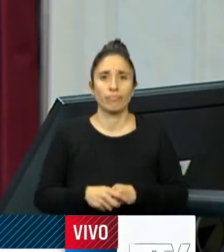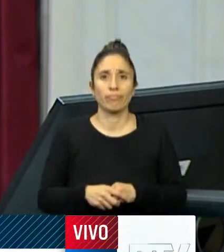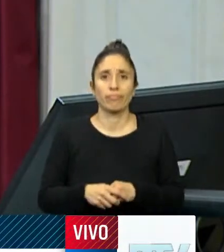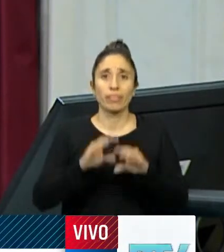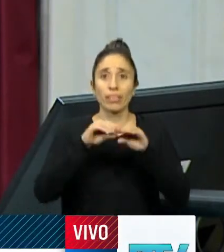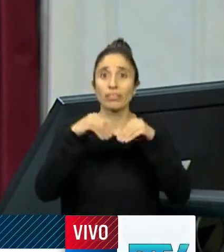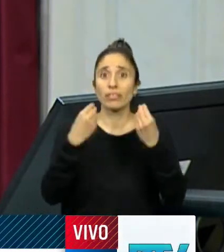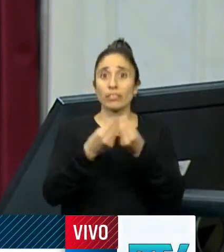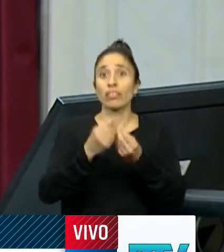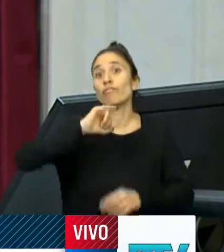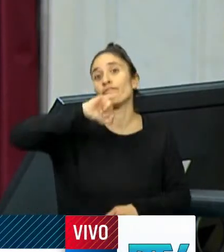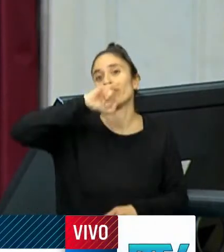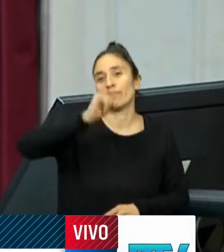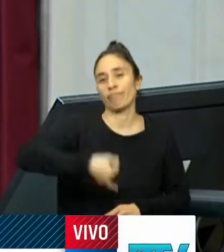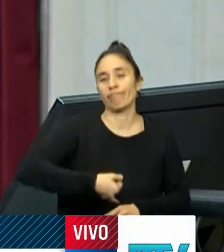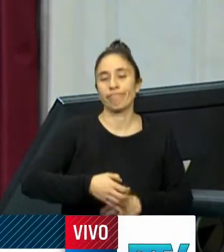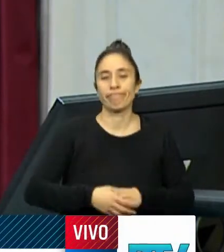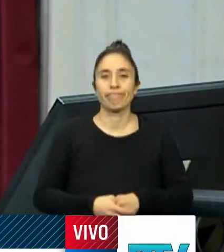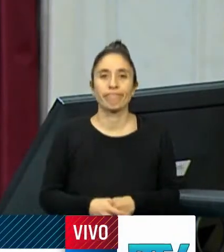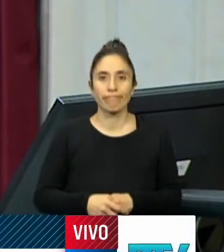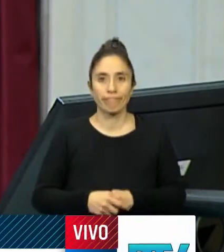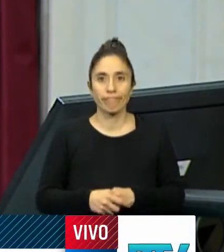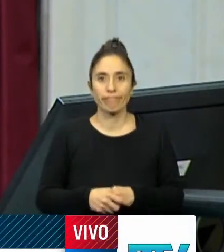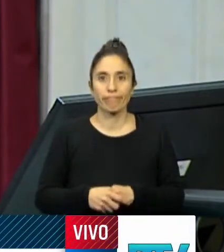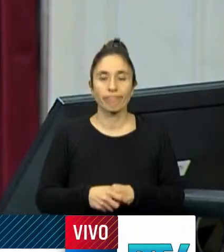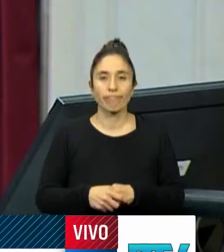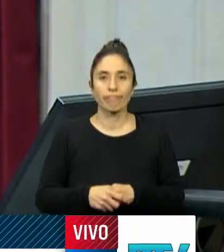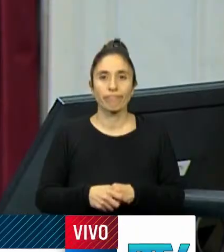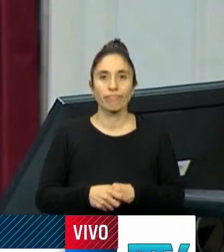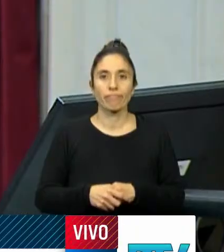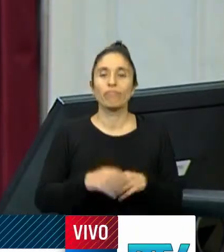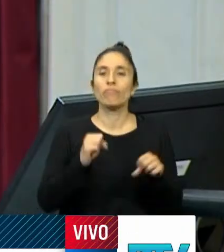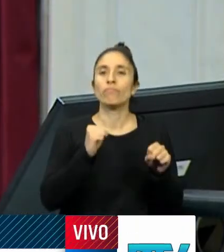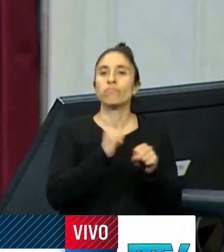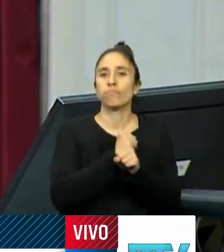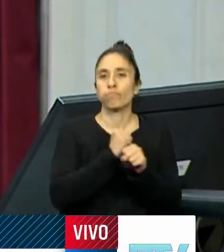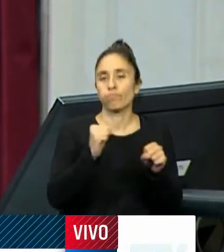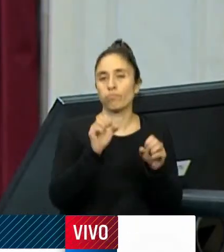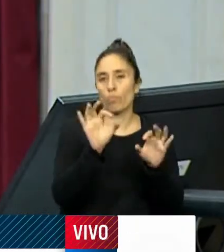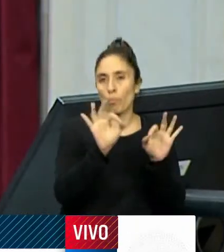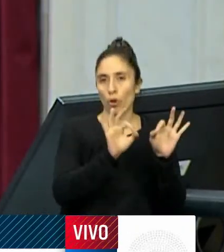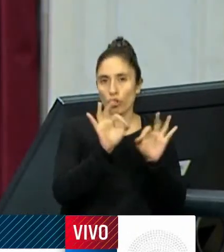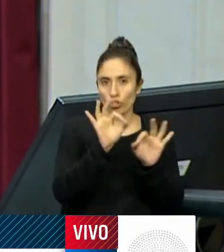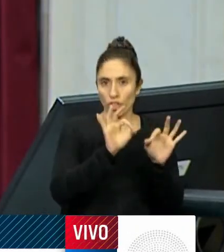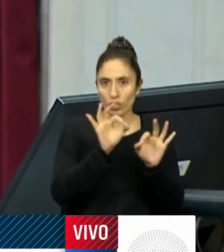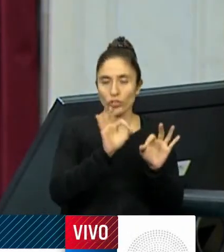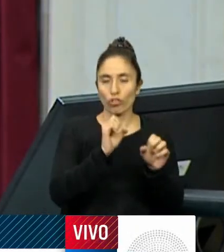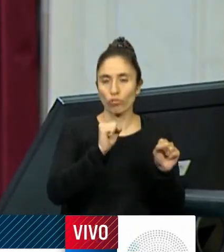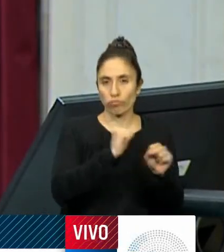Resulta afirmativo. Queda sancionado el proyecto.